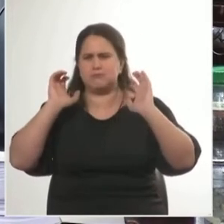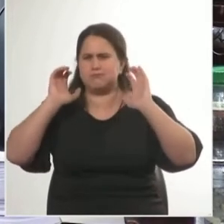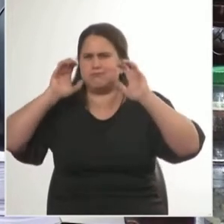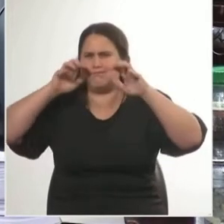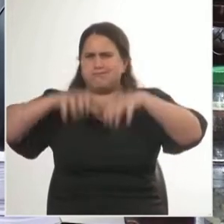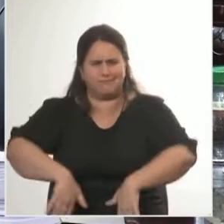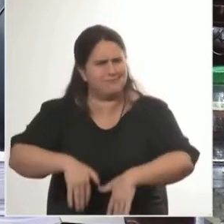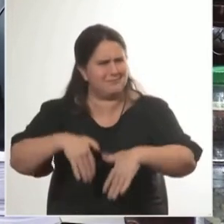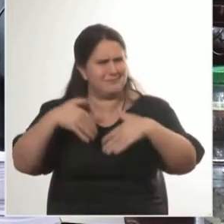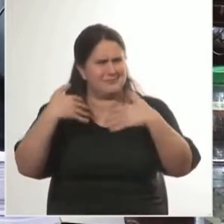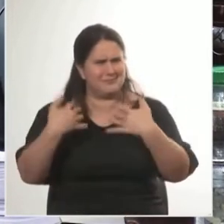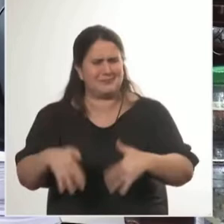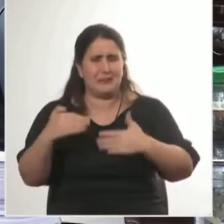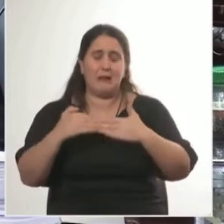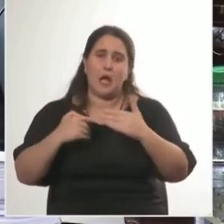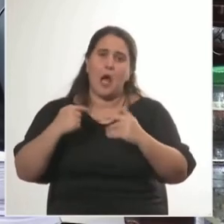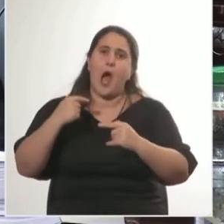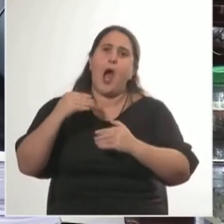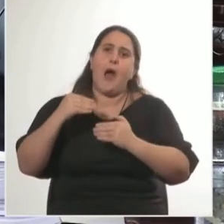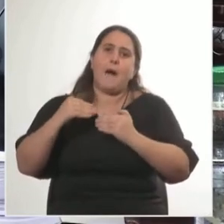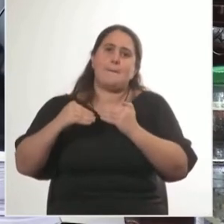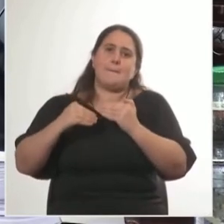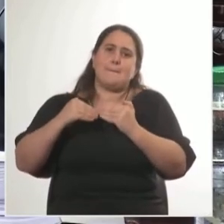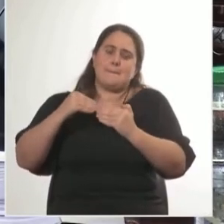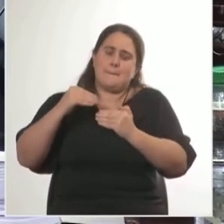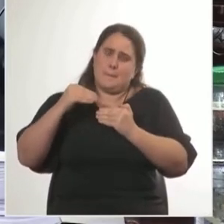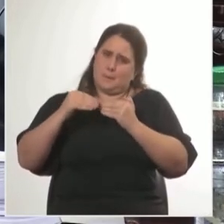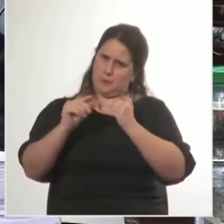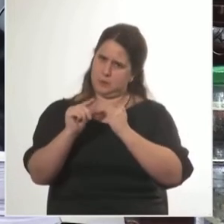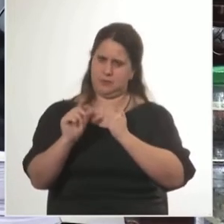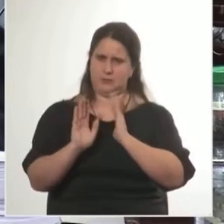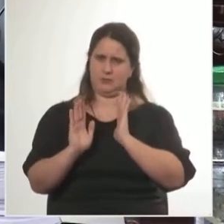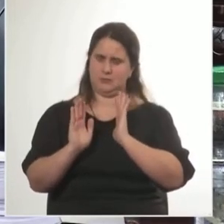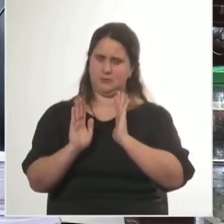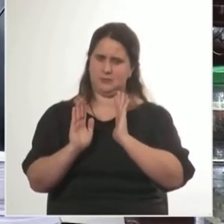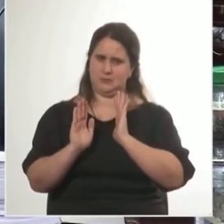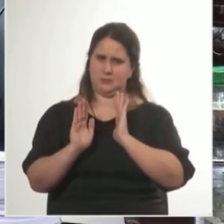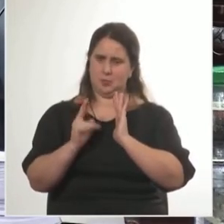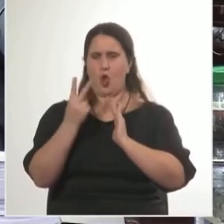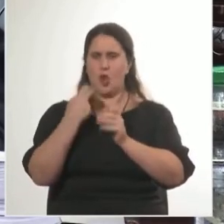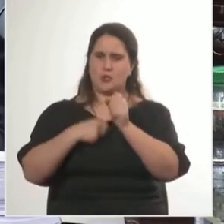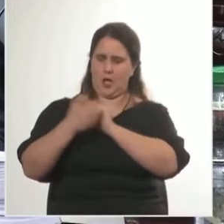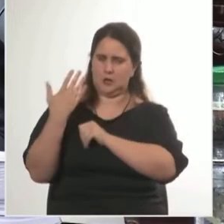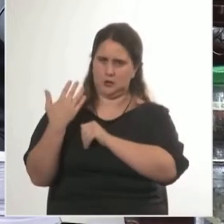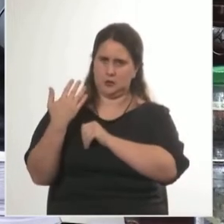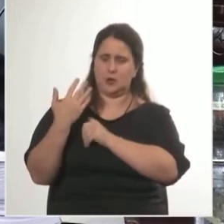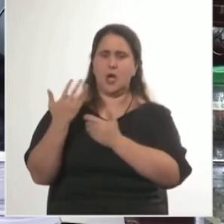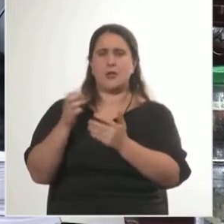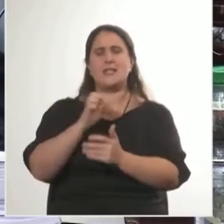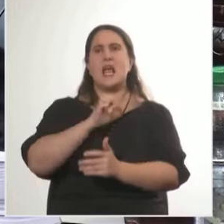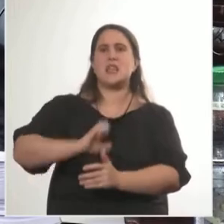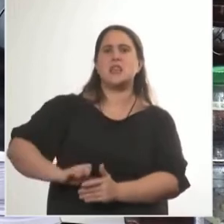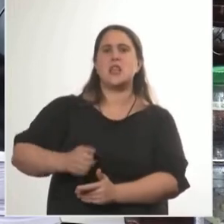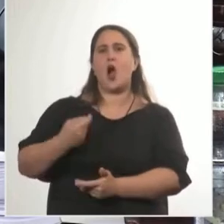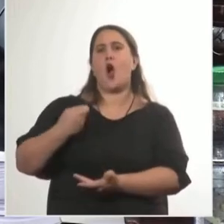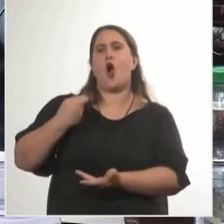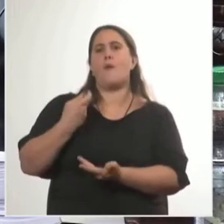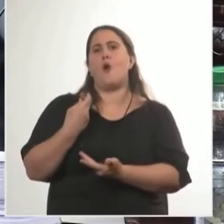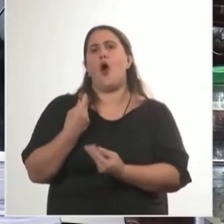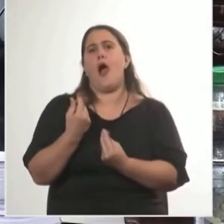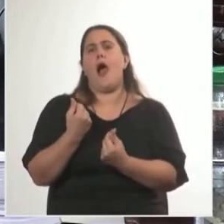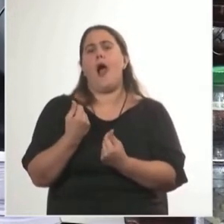los respectivos rubros de los 2 años anteriores. Se plantea un Estado menos costoso, pero